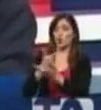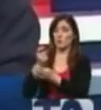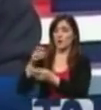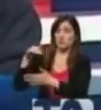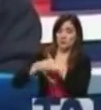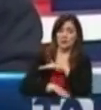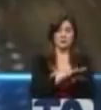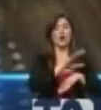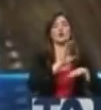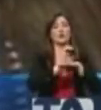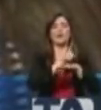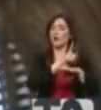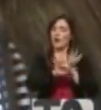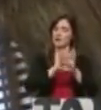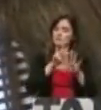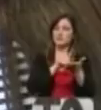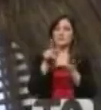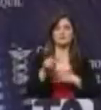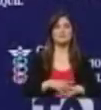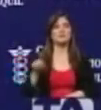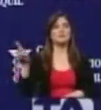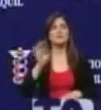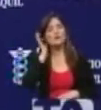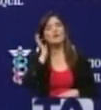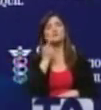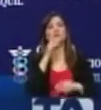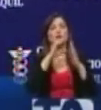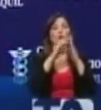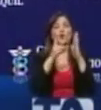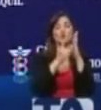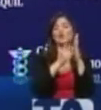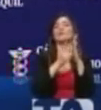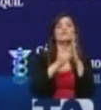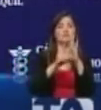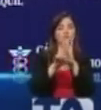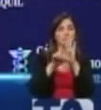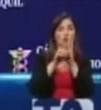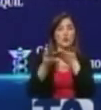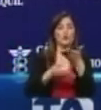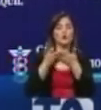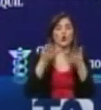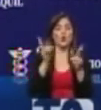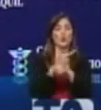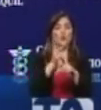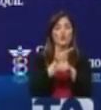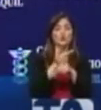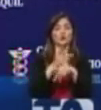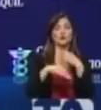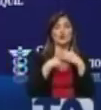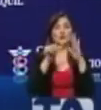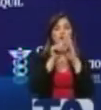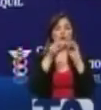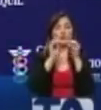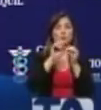país, tienen que pagar la tasa. Pero Uquillas lo desmiente. El Código Orgánico de la Producción, Comercio e Inversiones, en su artículo